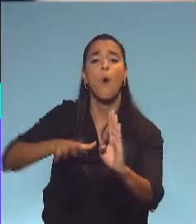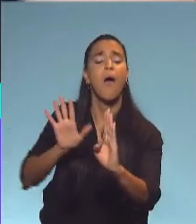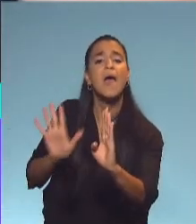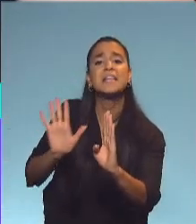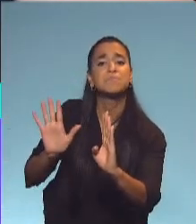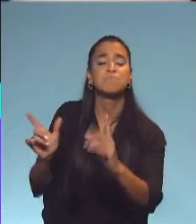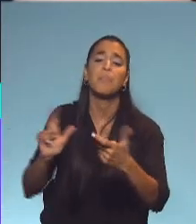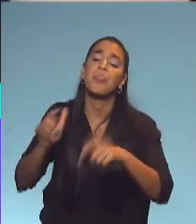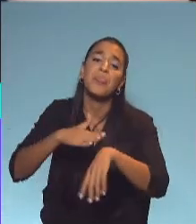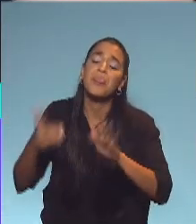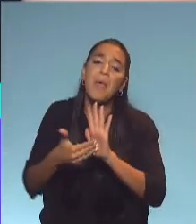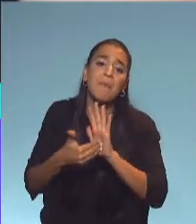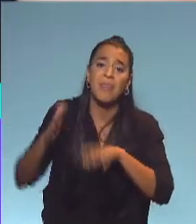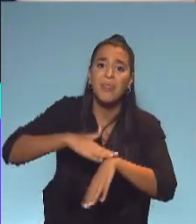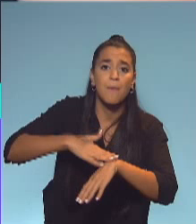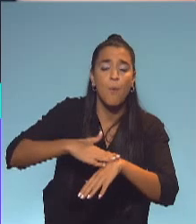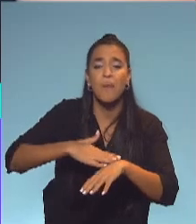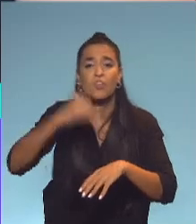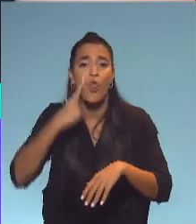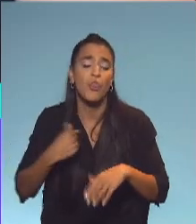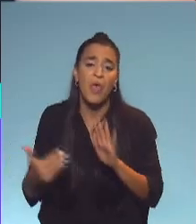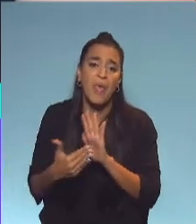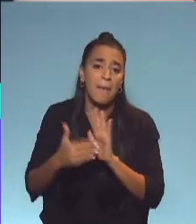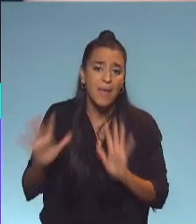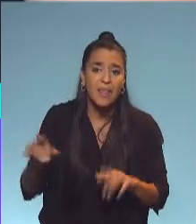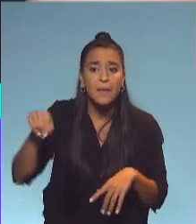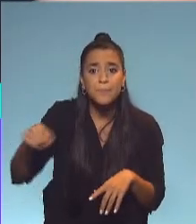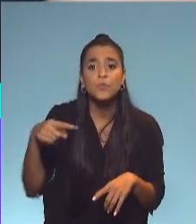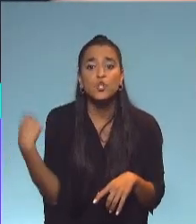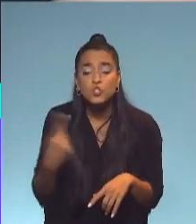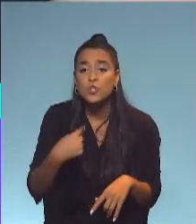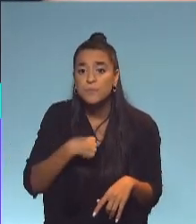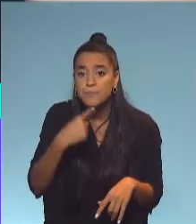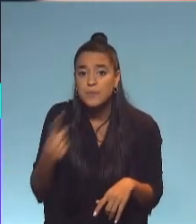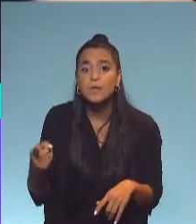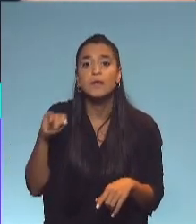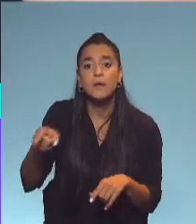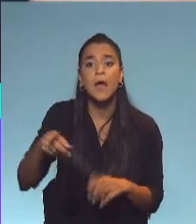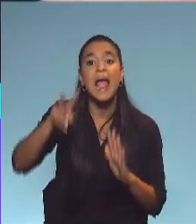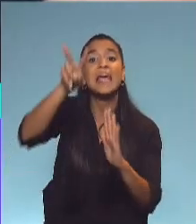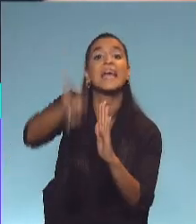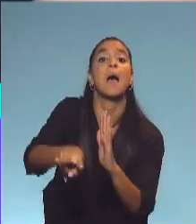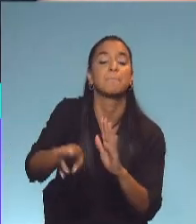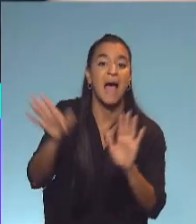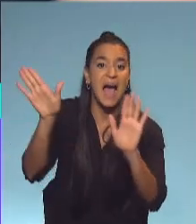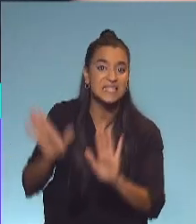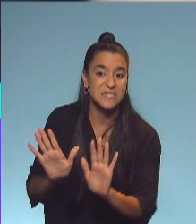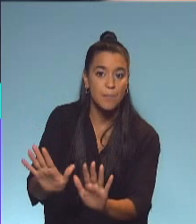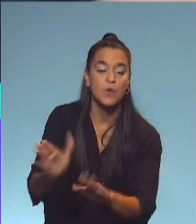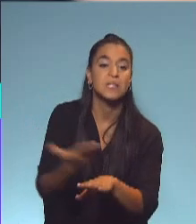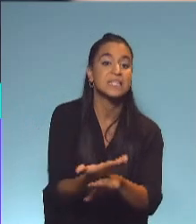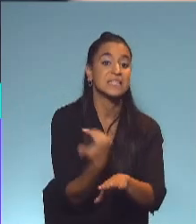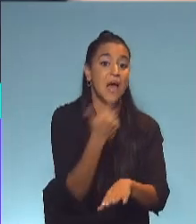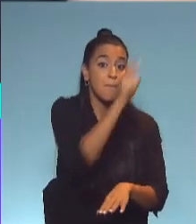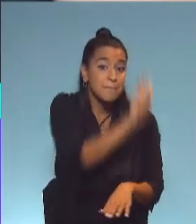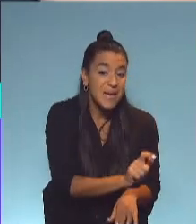tiempo variable según el día, y al que nosotros le decimos, le hacemos una cama, que quiere decir sacar un